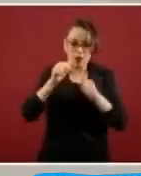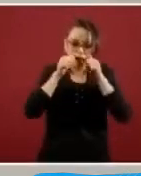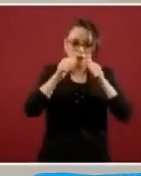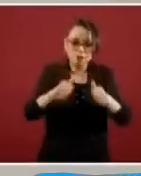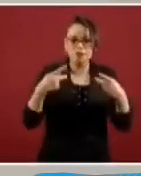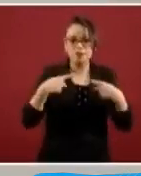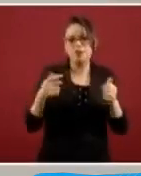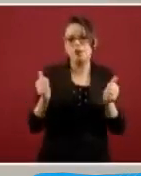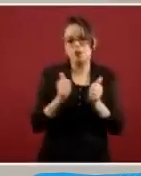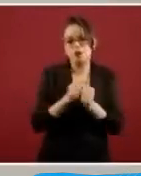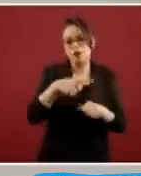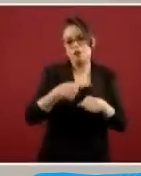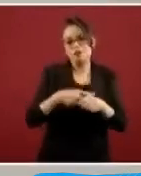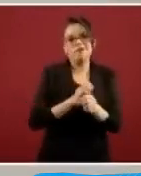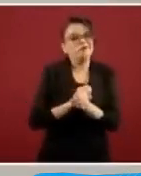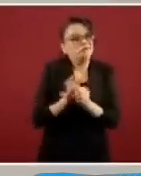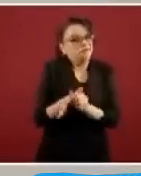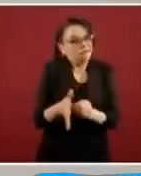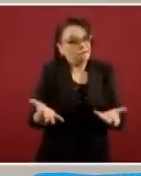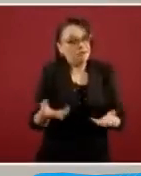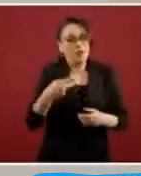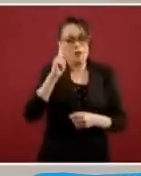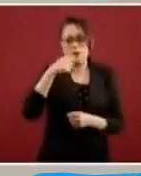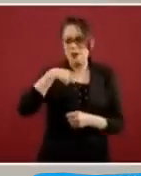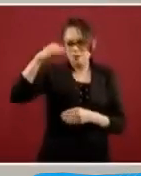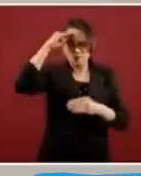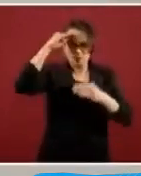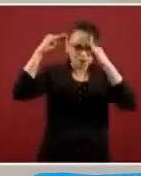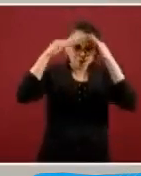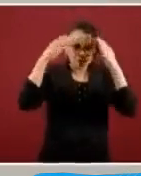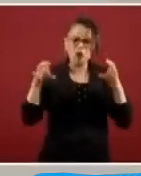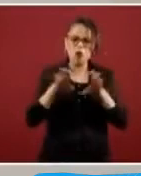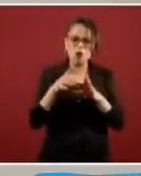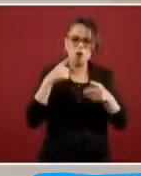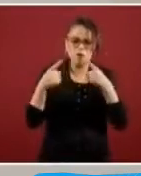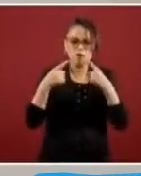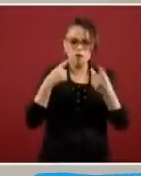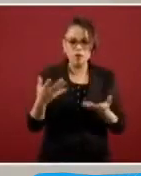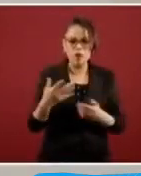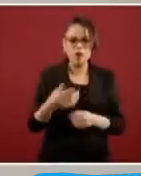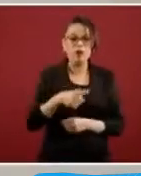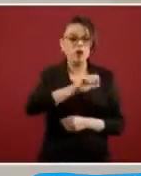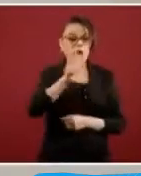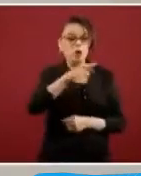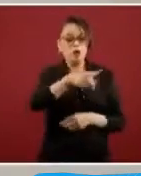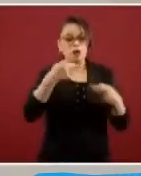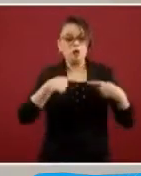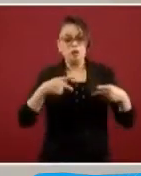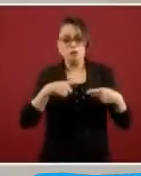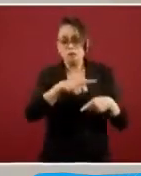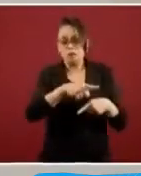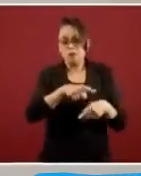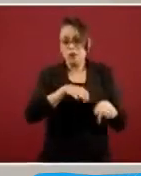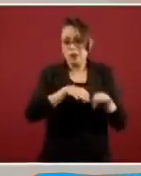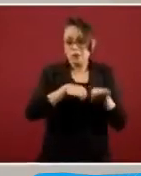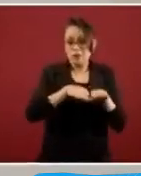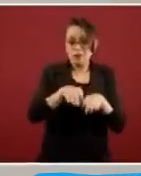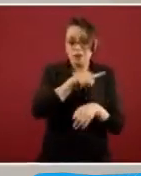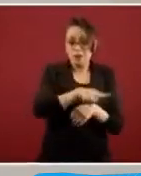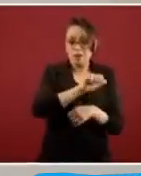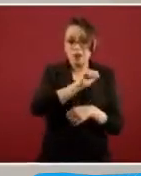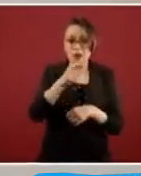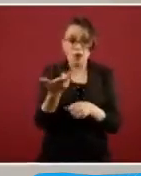Hemos pensado que se pueden incorporar, por ejemplo, reemplazando las labores de otros miembros del personal de